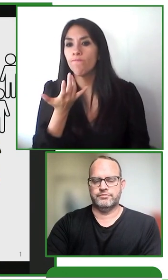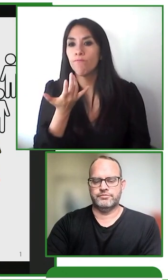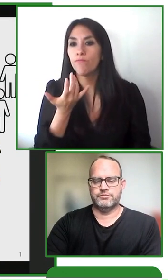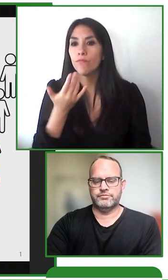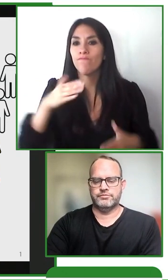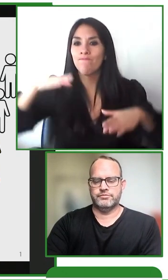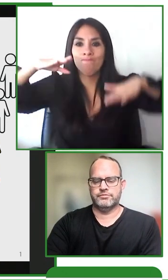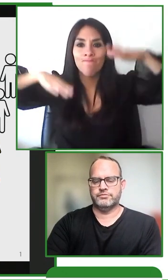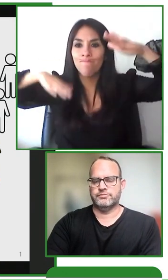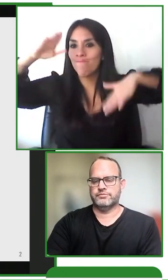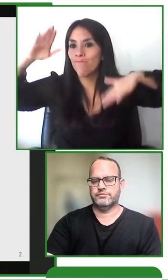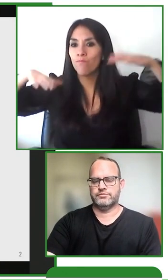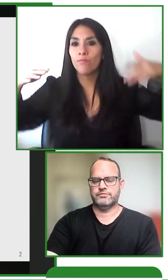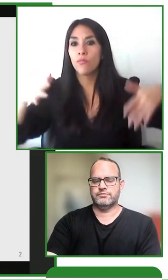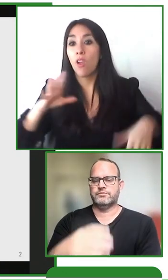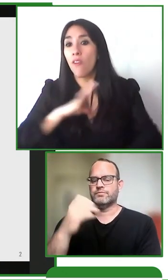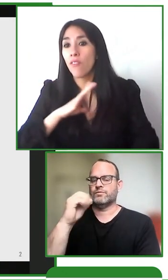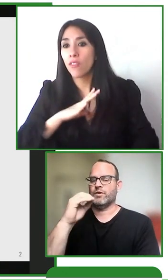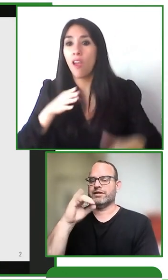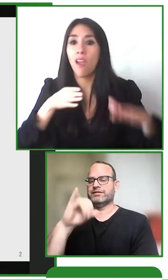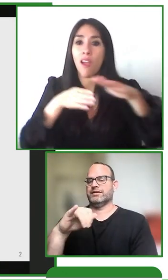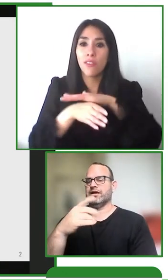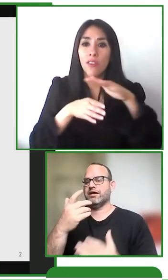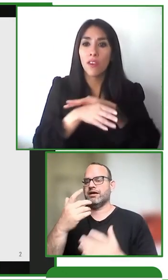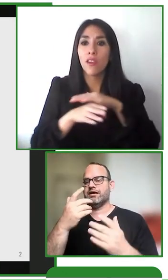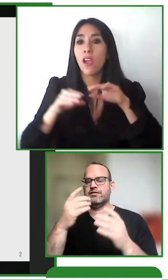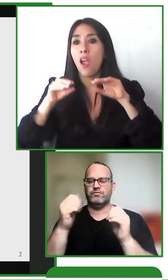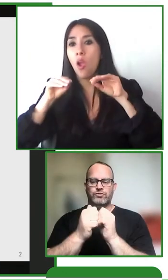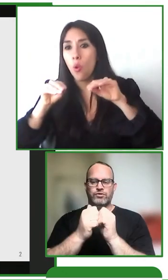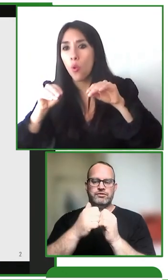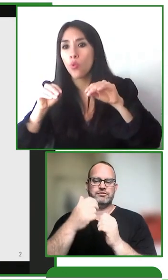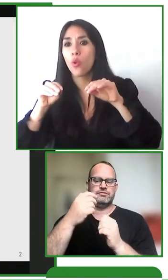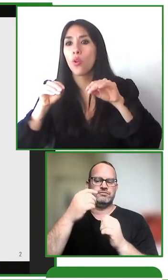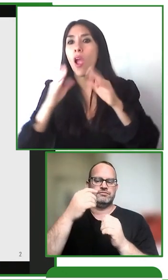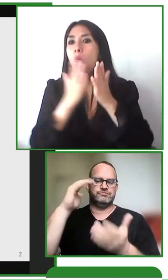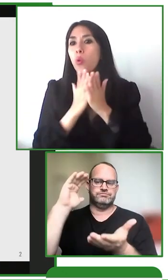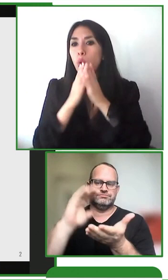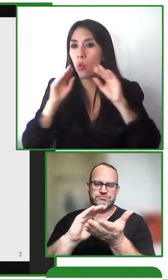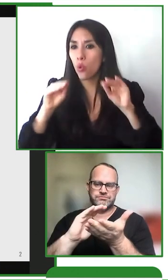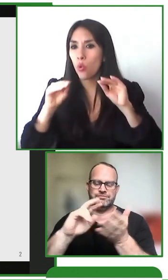educación y falta de acceso a diferentes posibilidades.